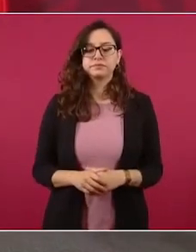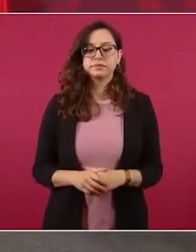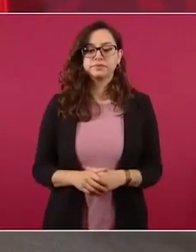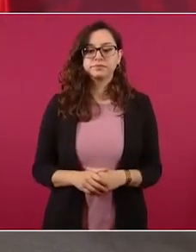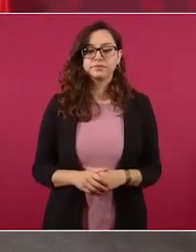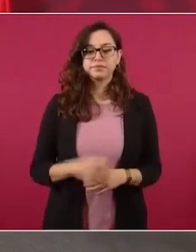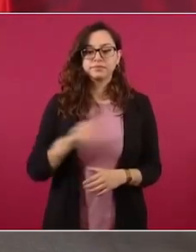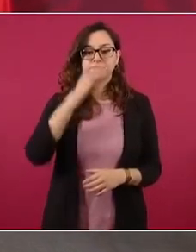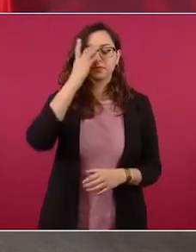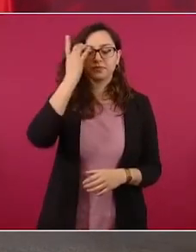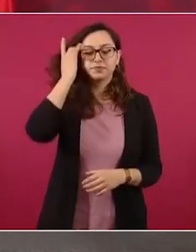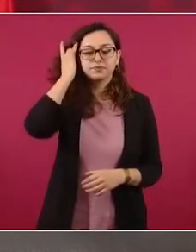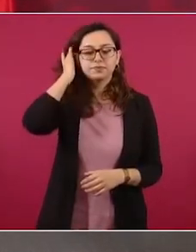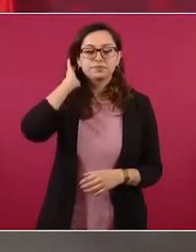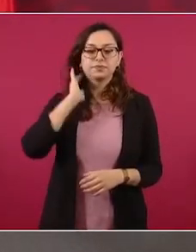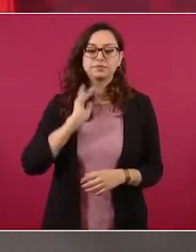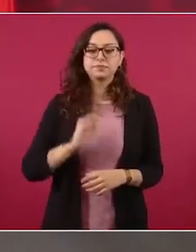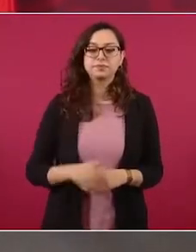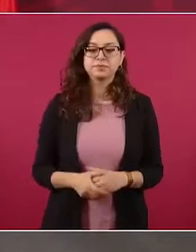Aprovecho para